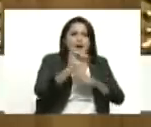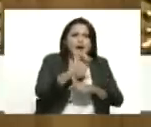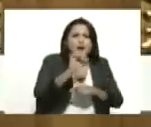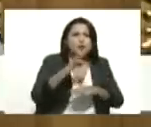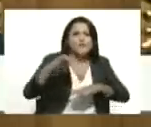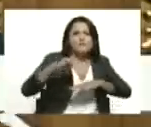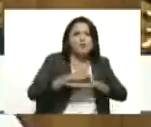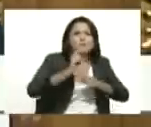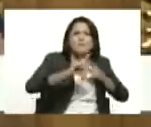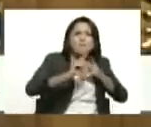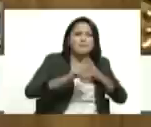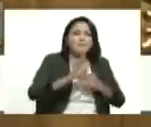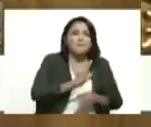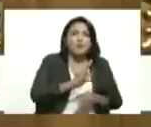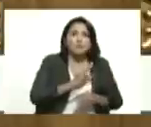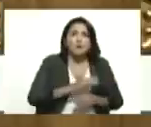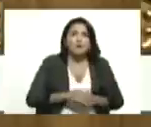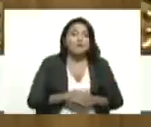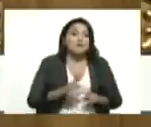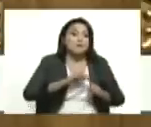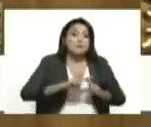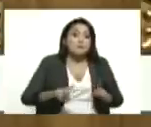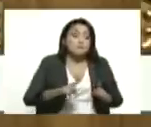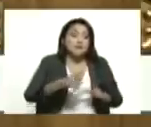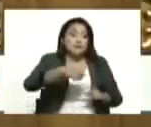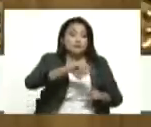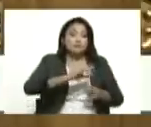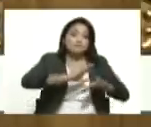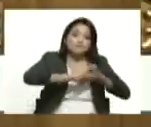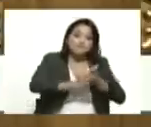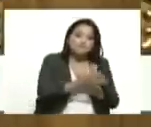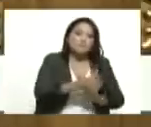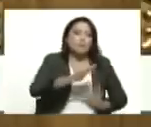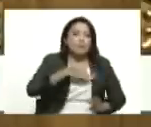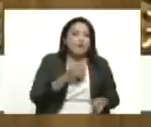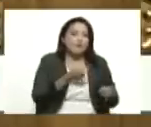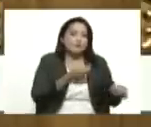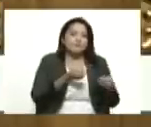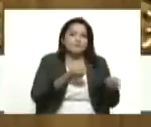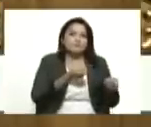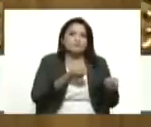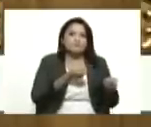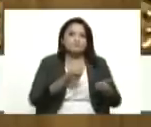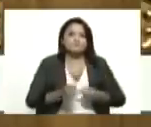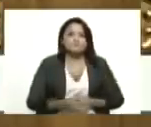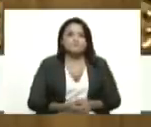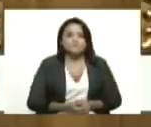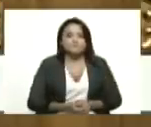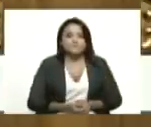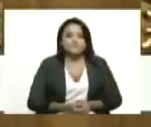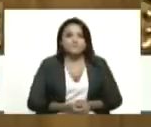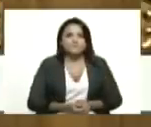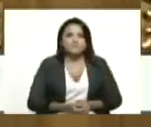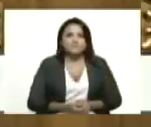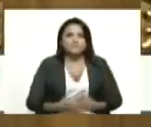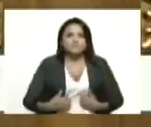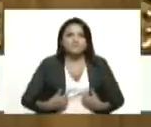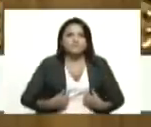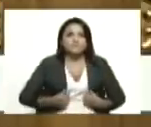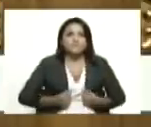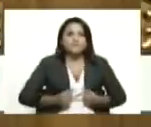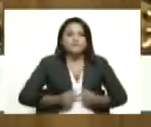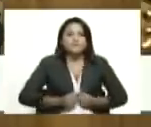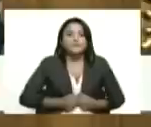Naciones Unidas contra la Droga y el Delito, UNODC. y